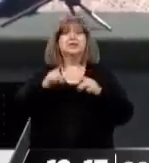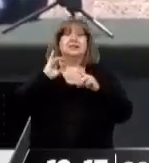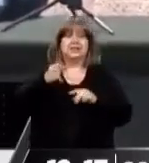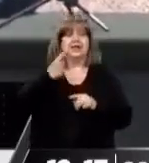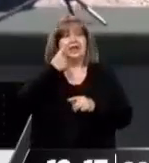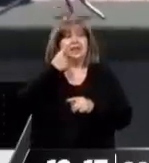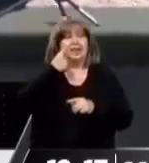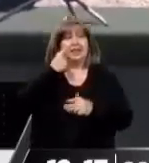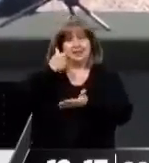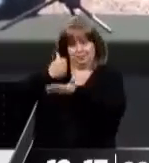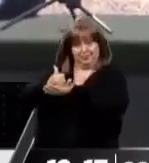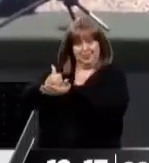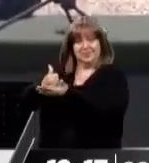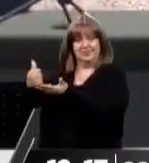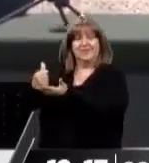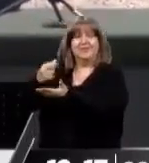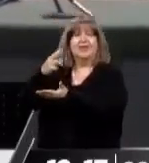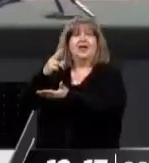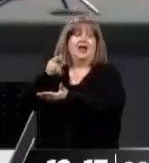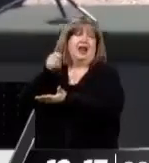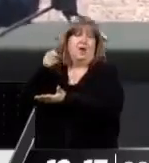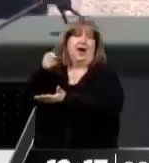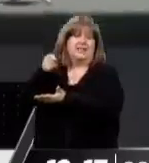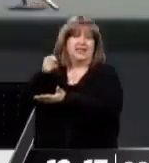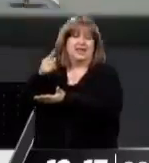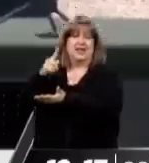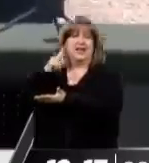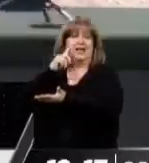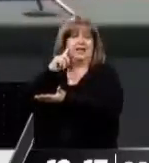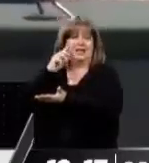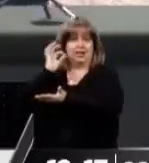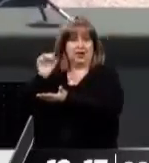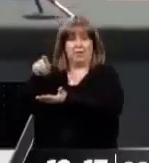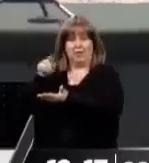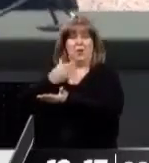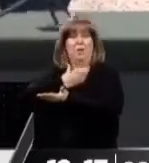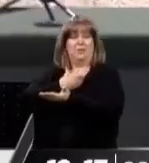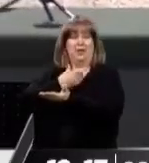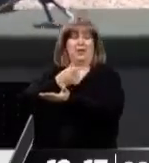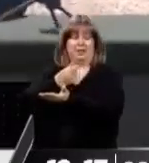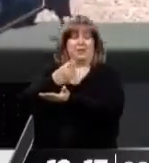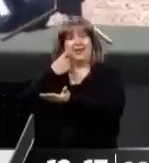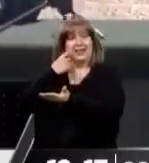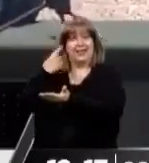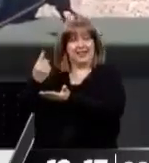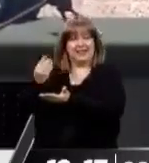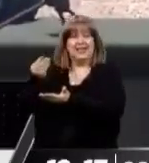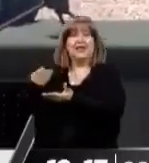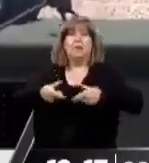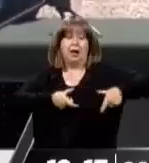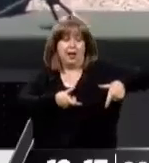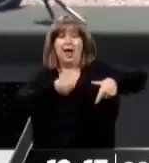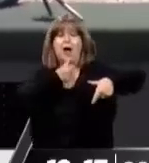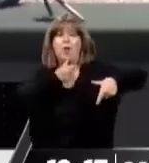comunales. Allí vemos a un Roberto Rigui, que era anfitrión, porque, sí, esta planta de Paramillos, que es una planta de tratamiento de residuos cloacales, uh-huh, o aguas